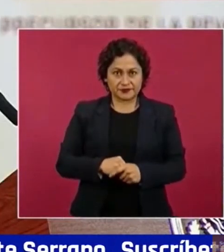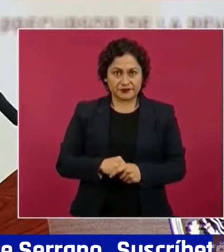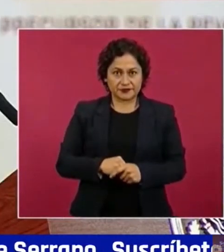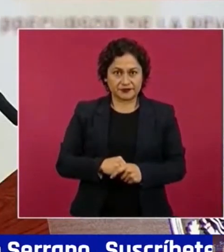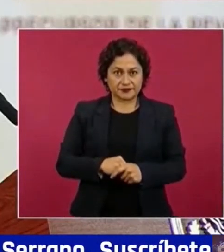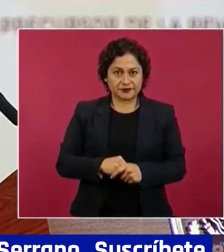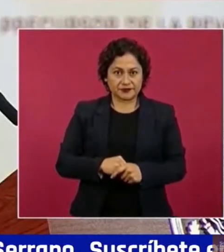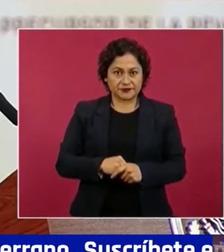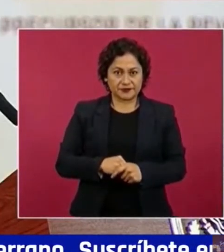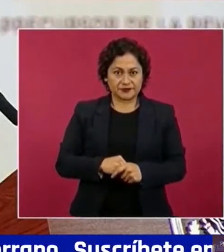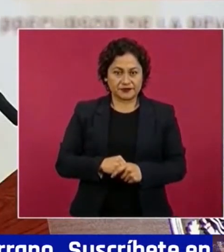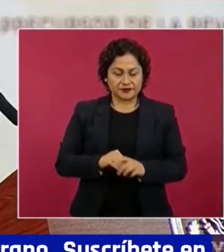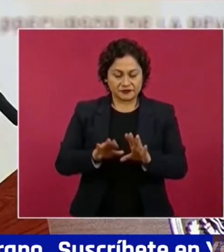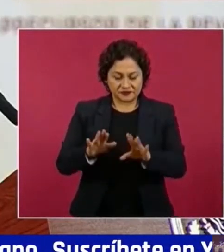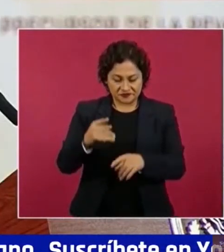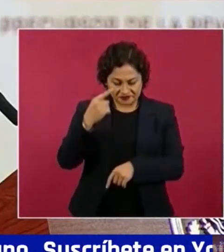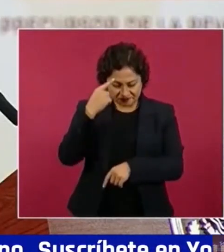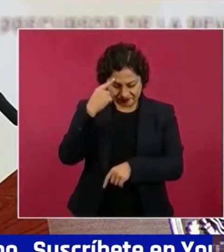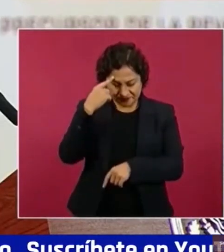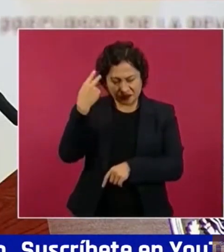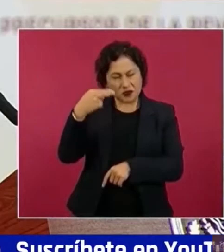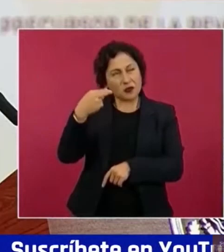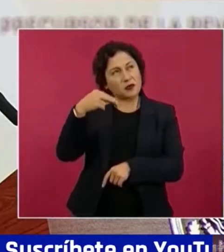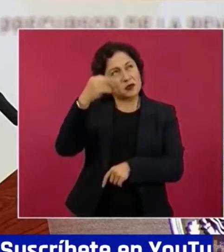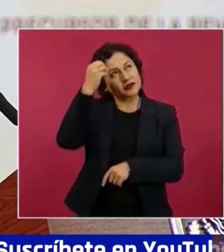ahora me voy a acordar de cómo se llama,